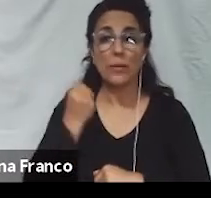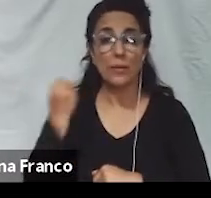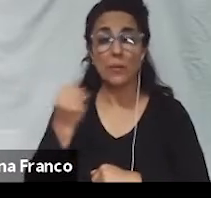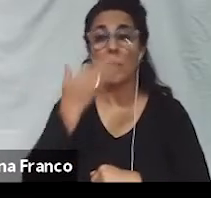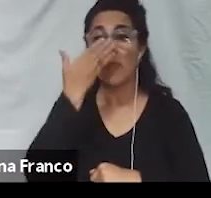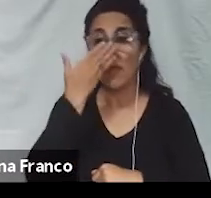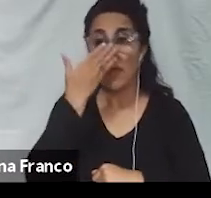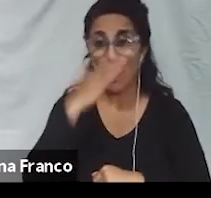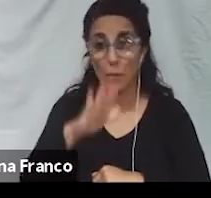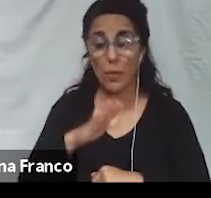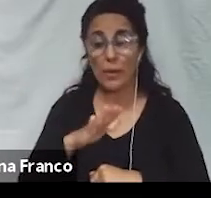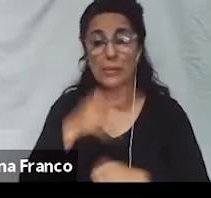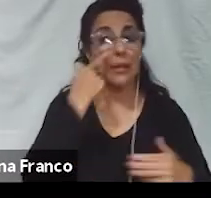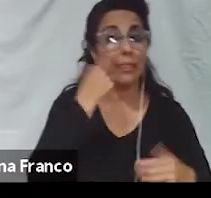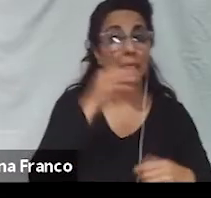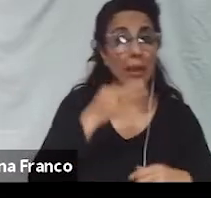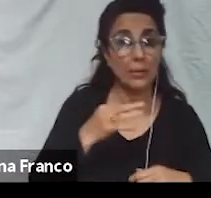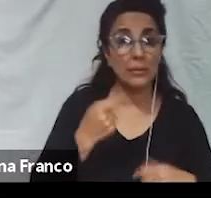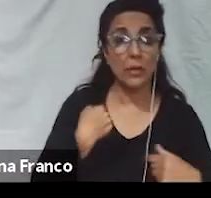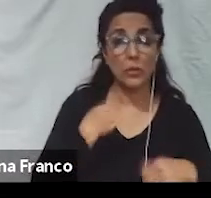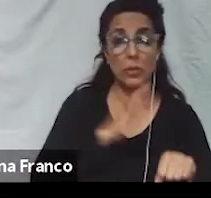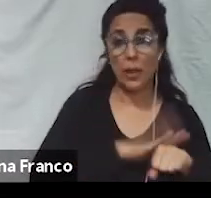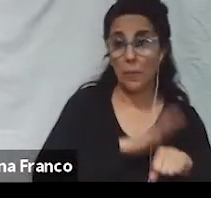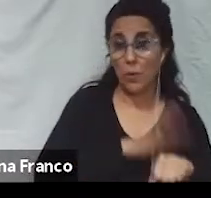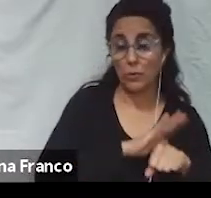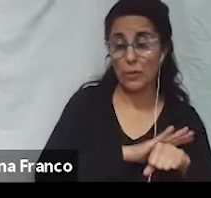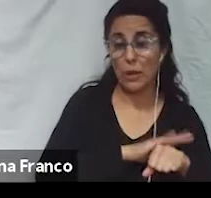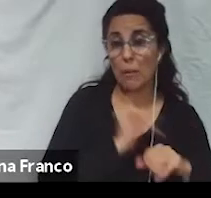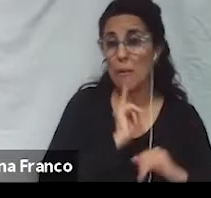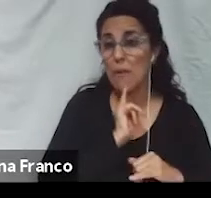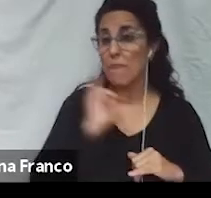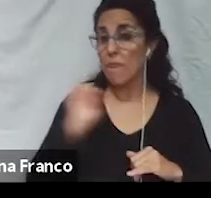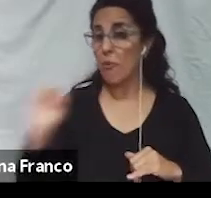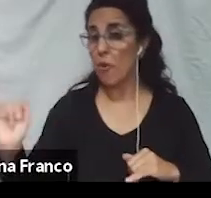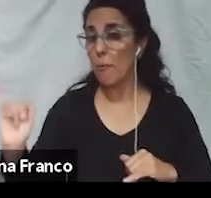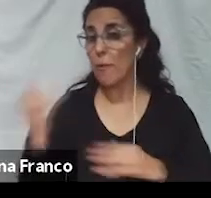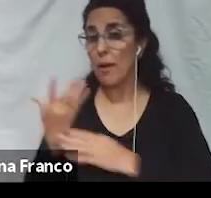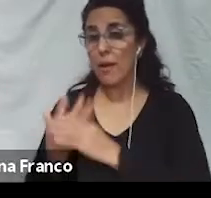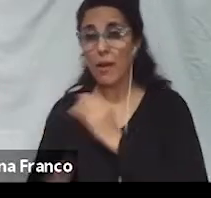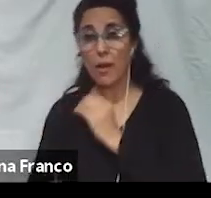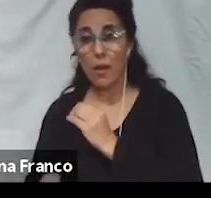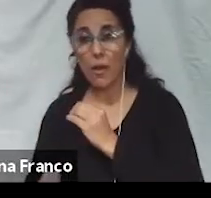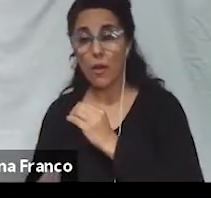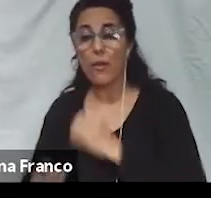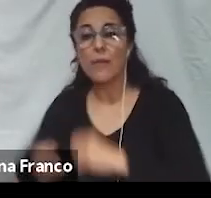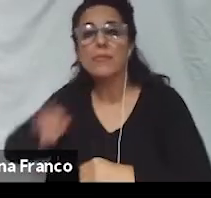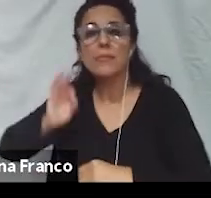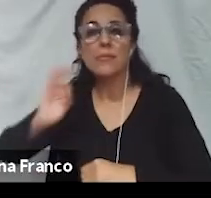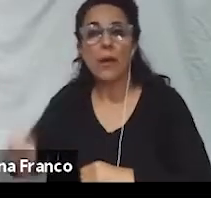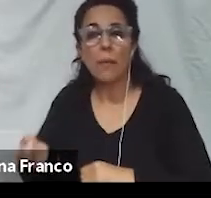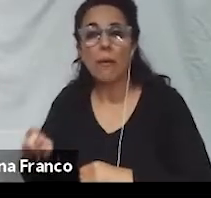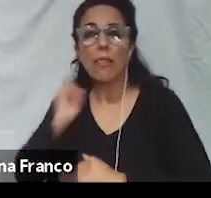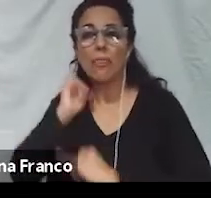porque después nosotros, los testers, vamos a tener que informar los errores y vamos a tener que ser capaces